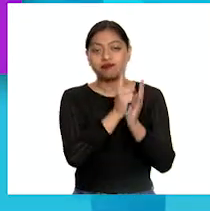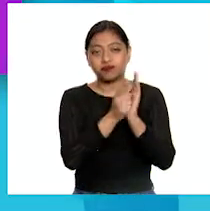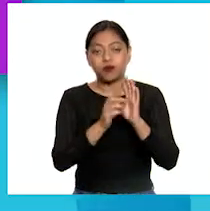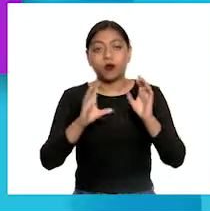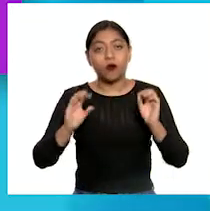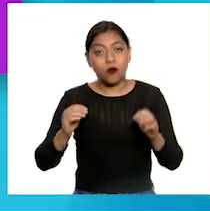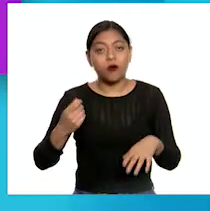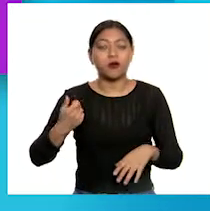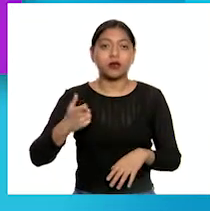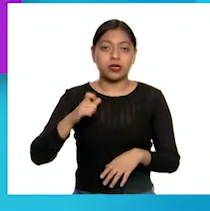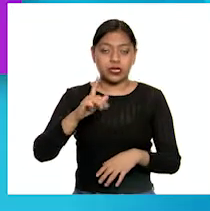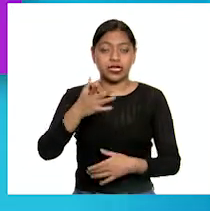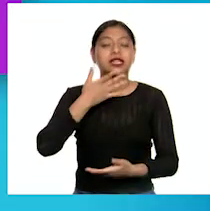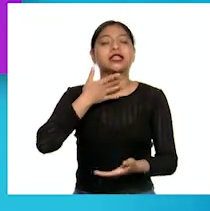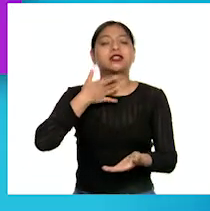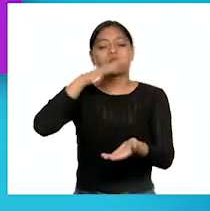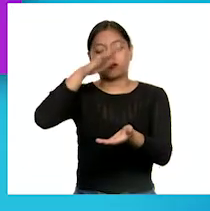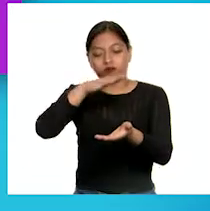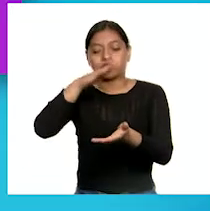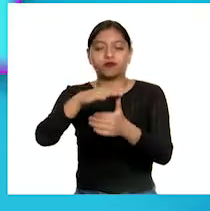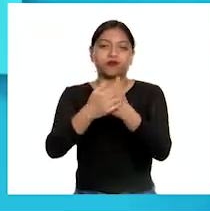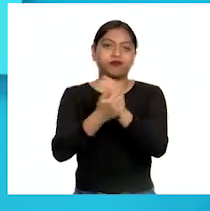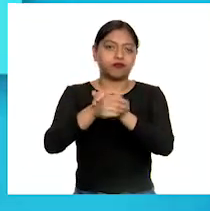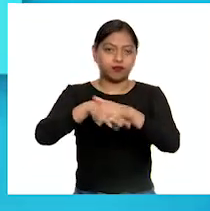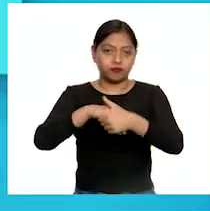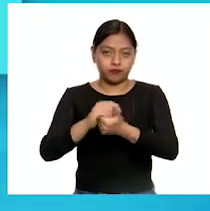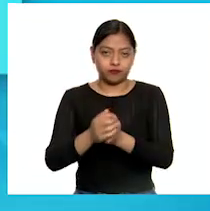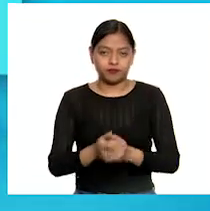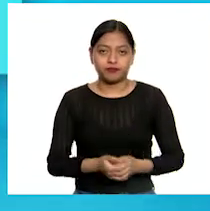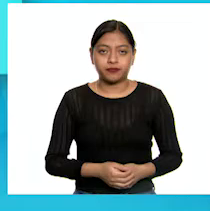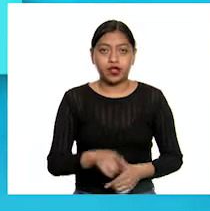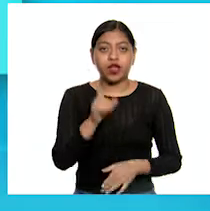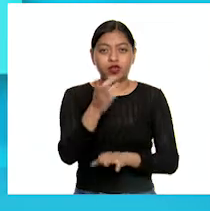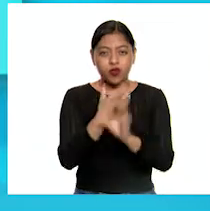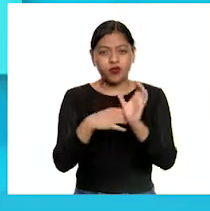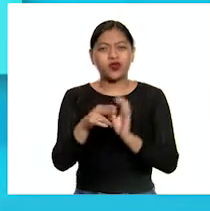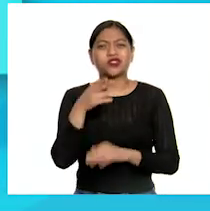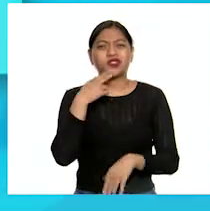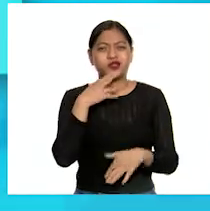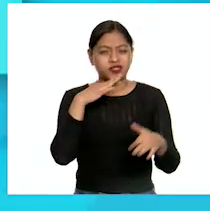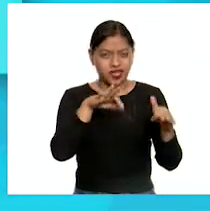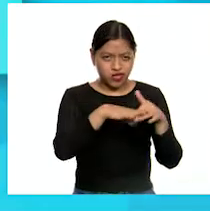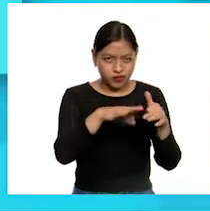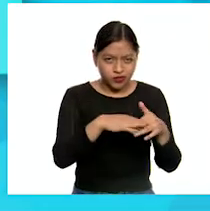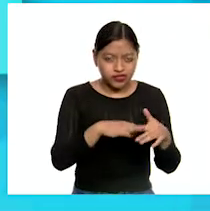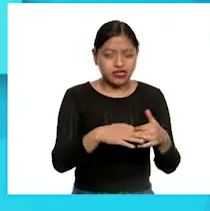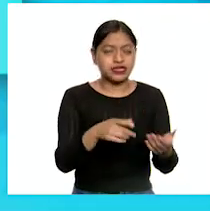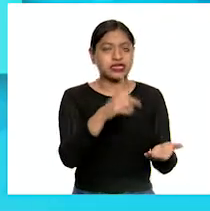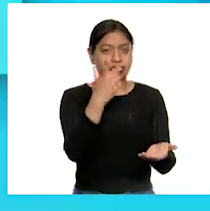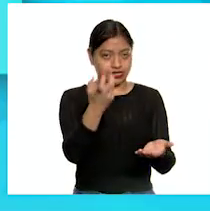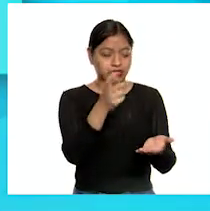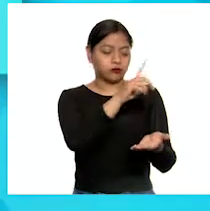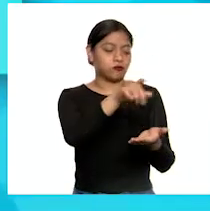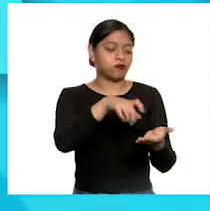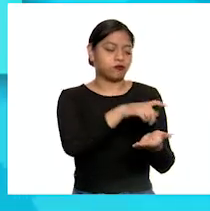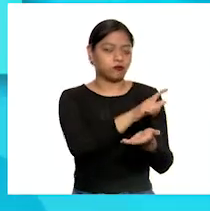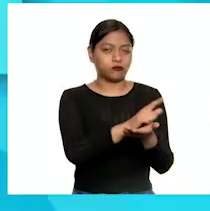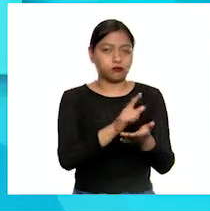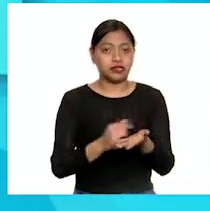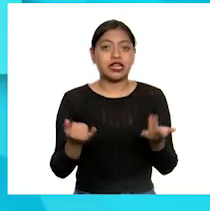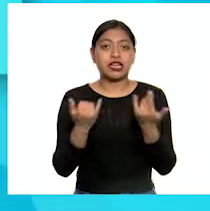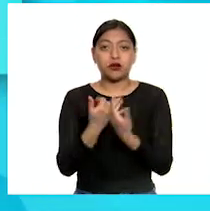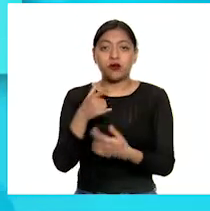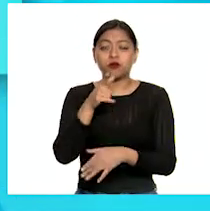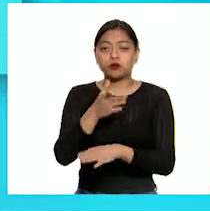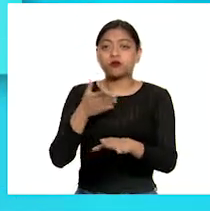aplica desinfectante a base de agua y alcohol. Desinfecta las superficies de los objetos que más utilizas. También